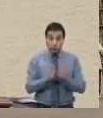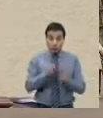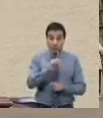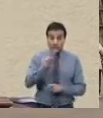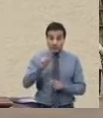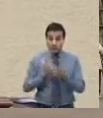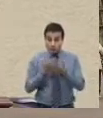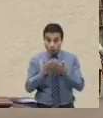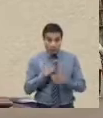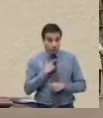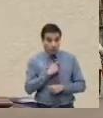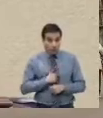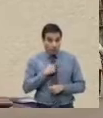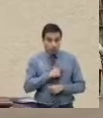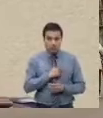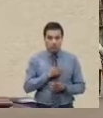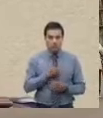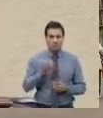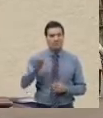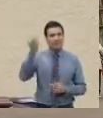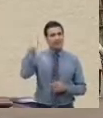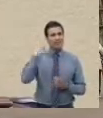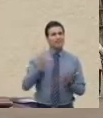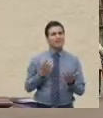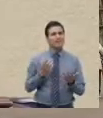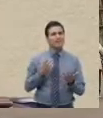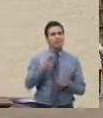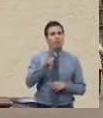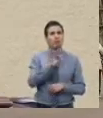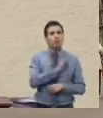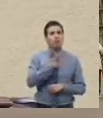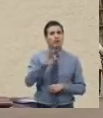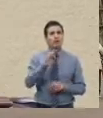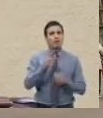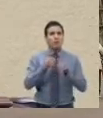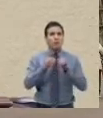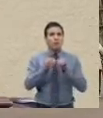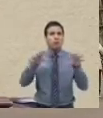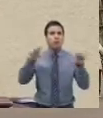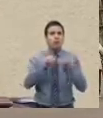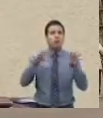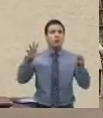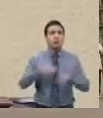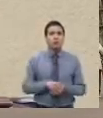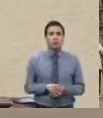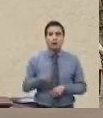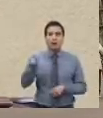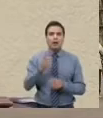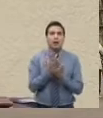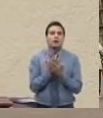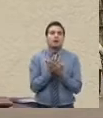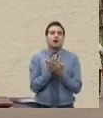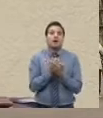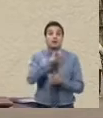ocurrió durante los periodos de proselitismo y ocurrió justamente en el periodo prohibido en la ley para hacer proselitismo político?